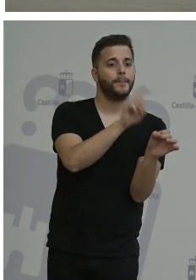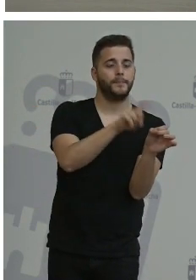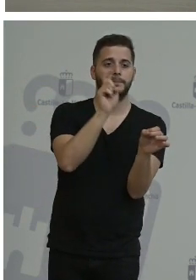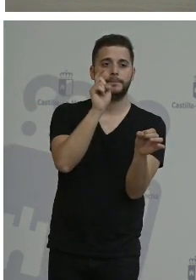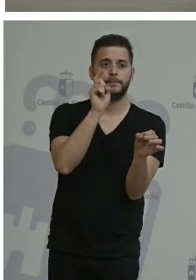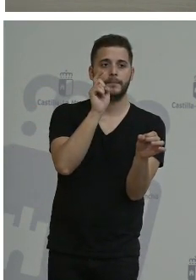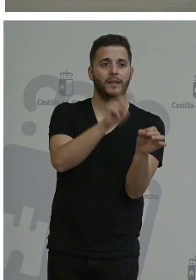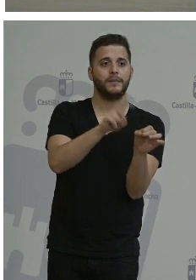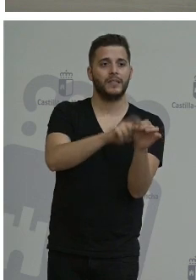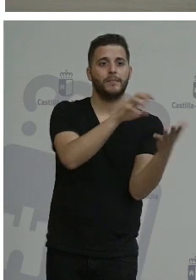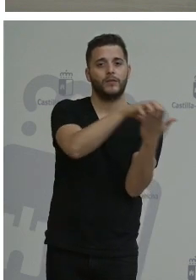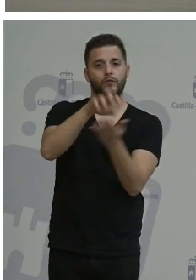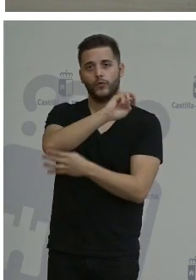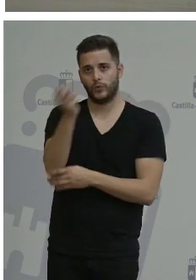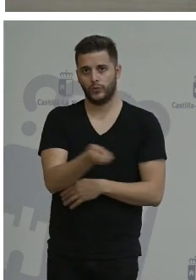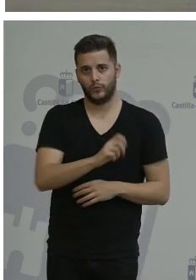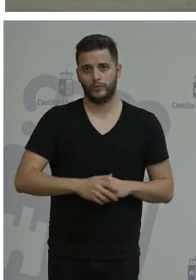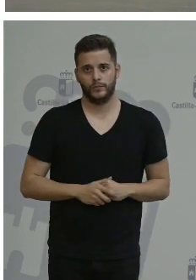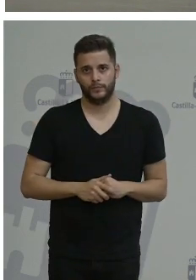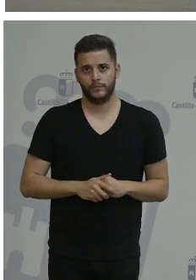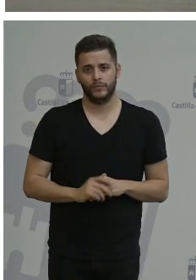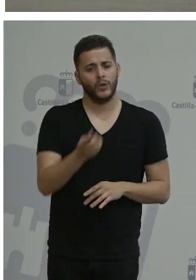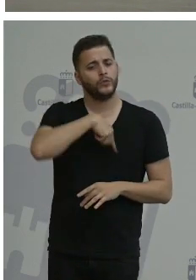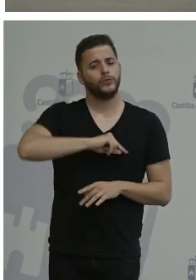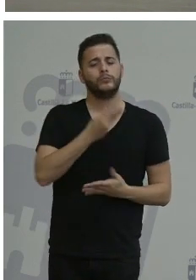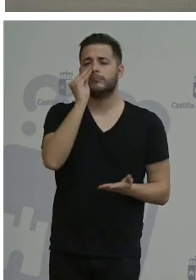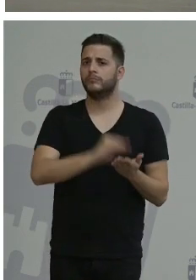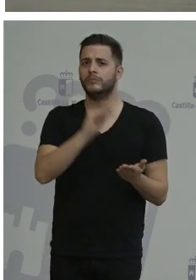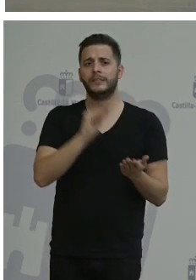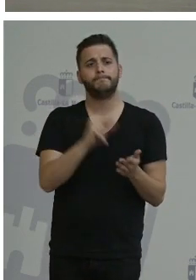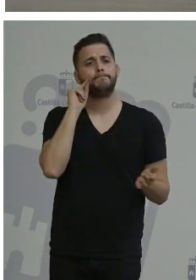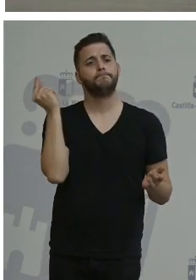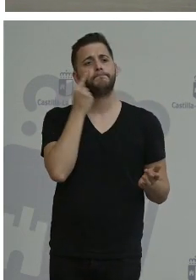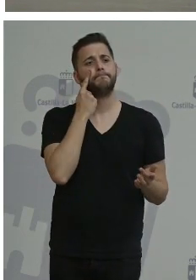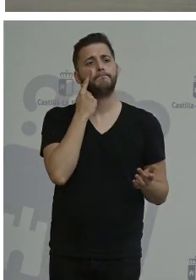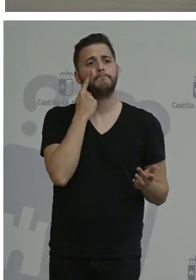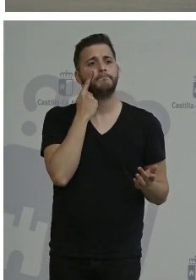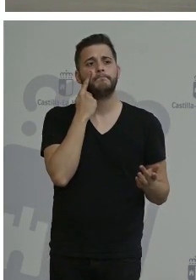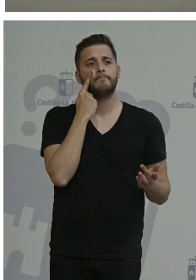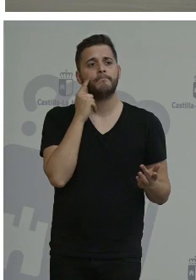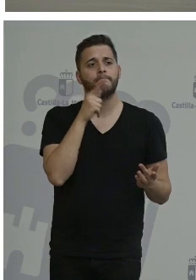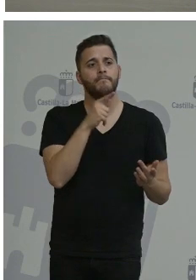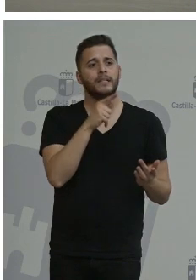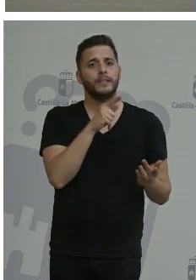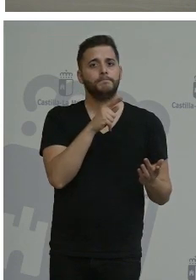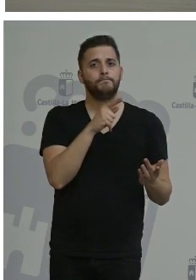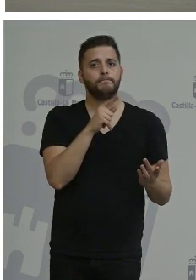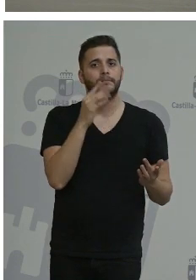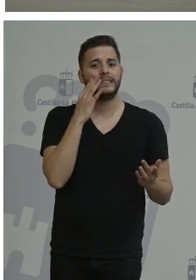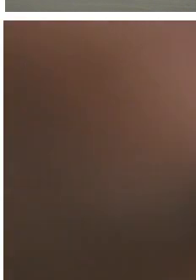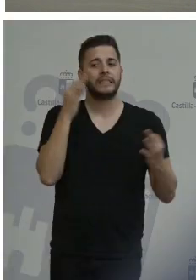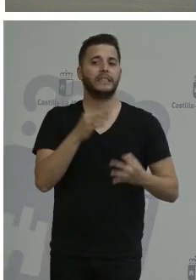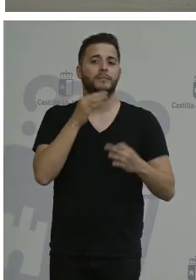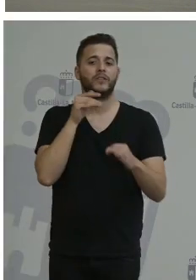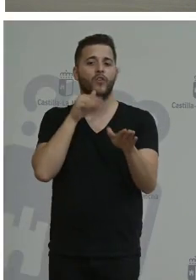órganos. Vemos muchas veces que se queda absolutamente encapsulada todo lo que implica las